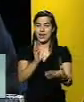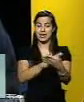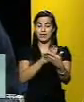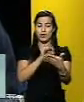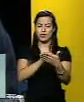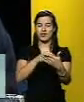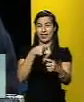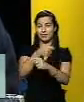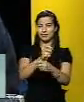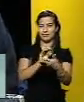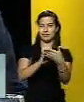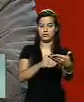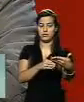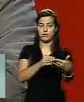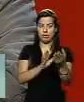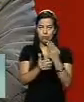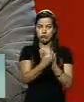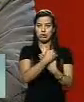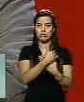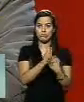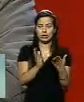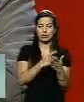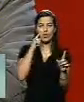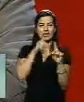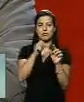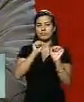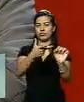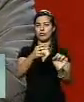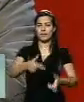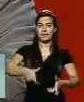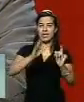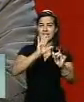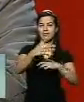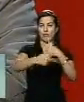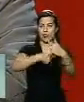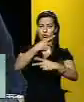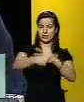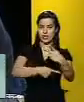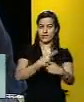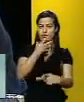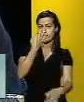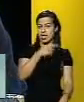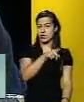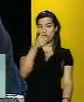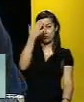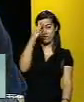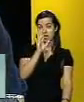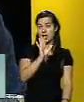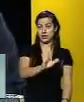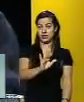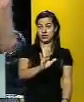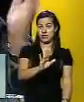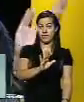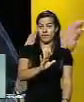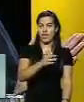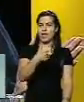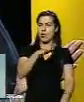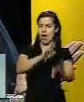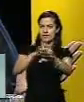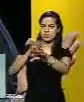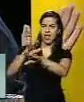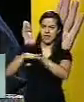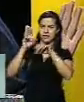esconder sus libros para atacar, pues, un proceso que realmente ellos no se esperaban. Ellos anunciaban